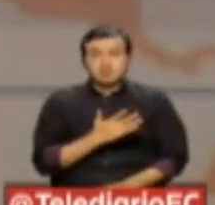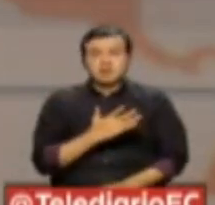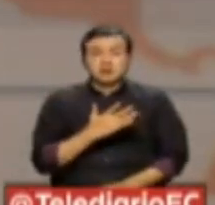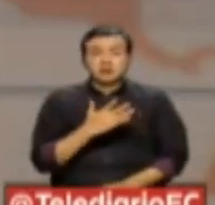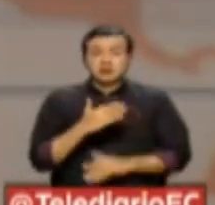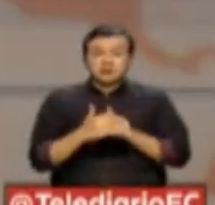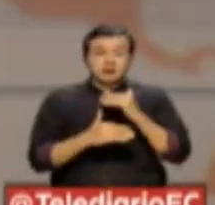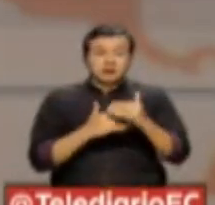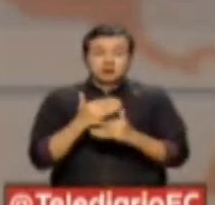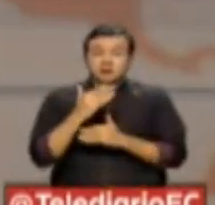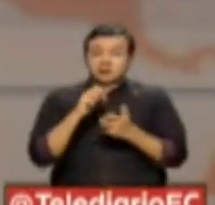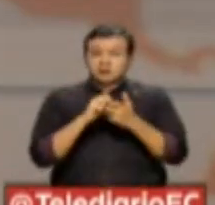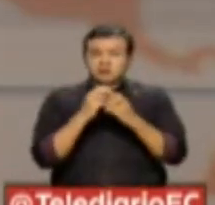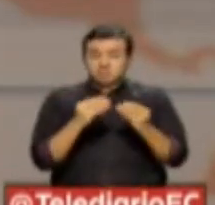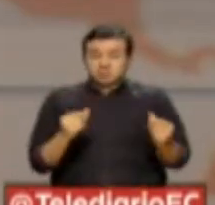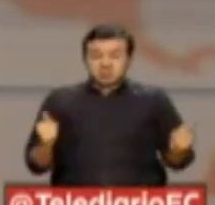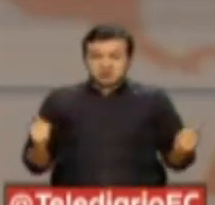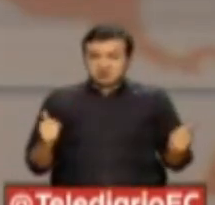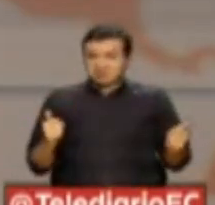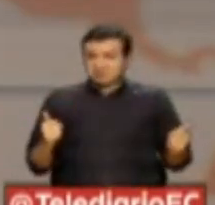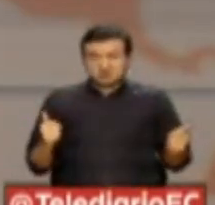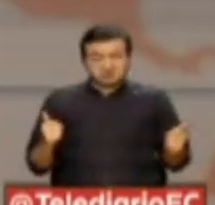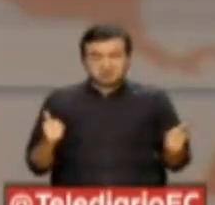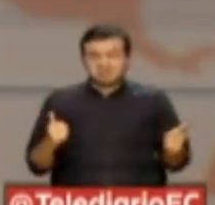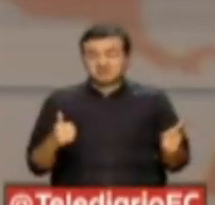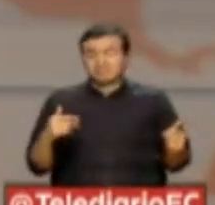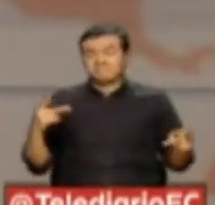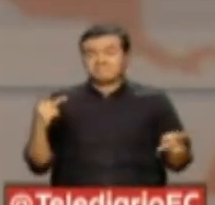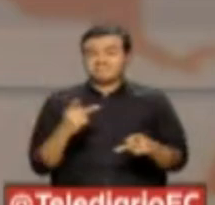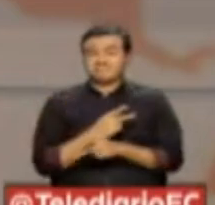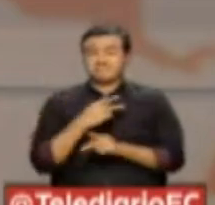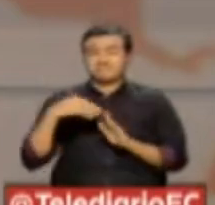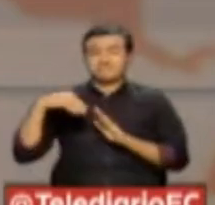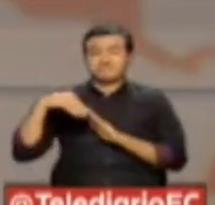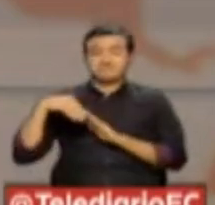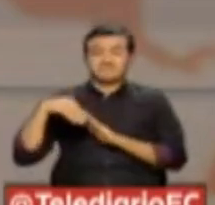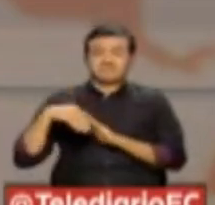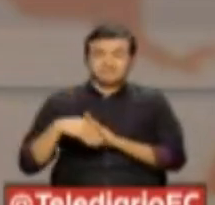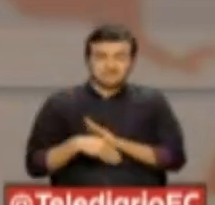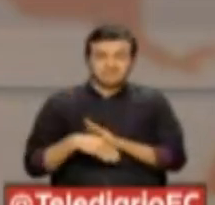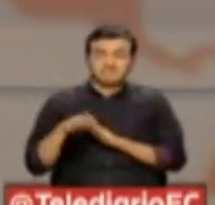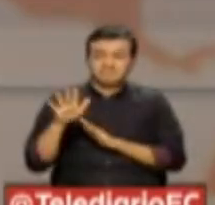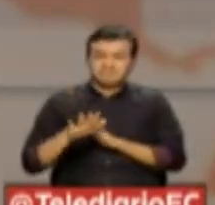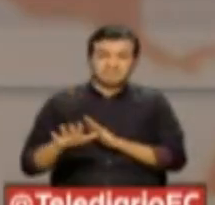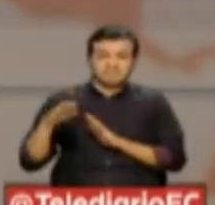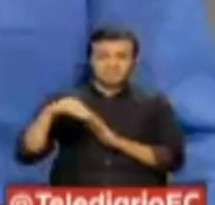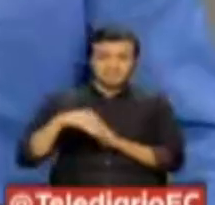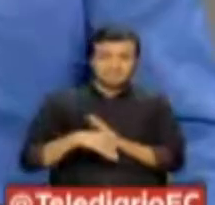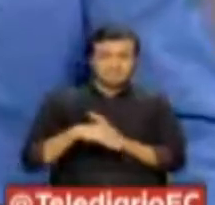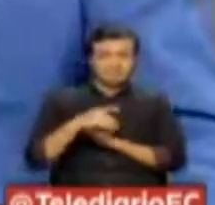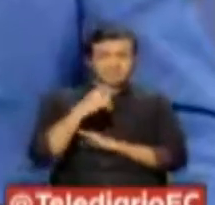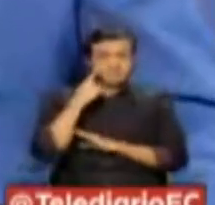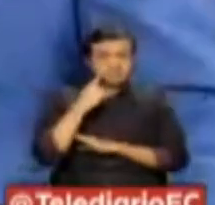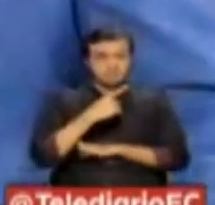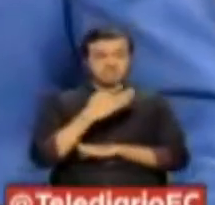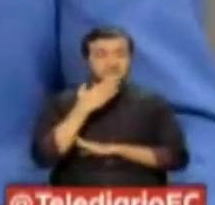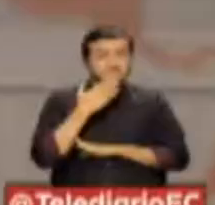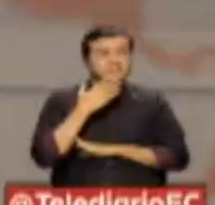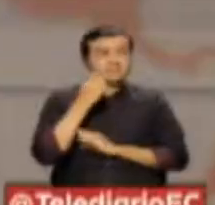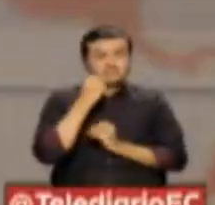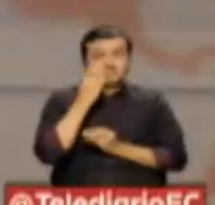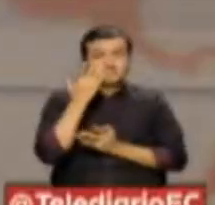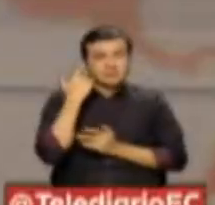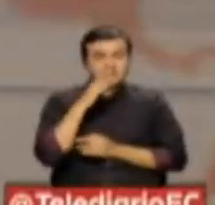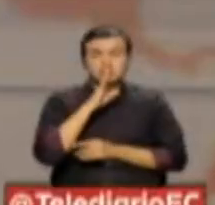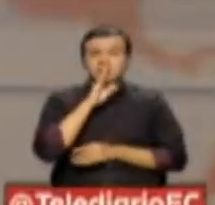ido en proceso de ser resueltos sino que ha habido retrocesos respecto a los avances que se habían señalado pero como es por eso que nosotros lo hemos